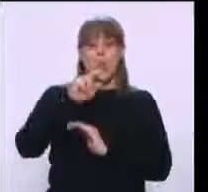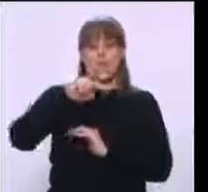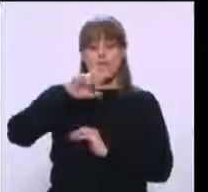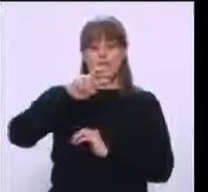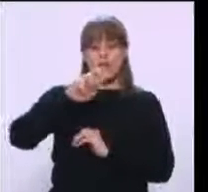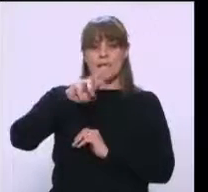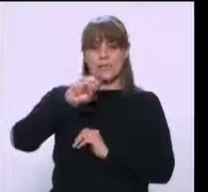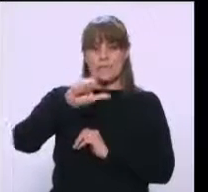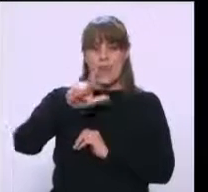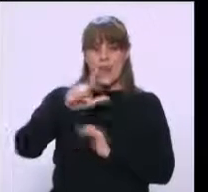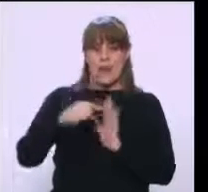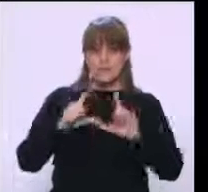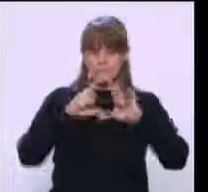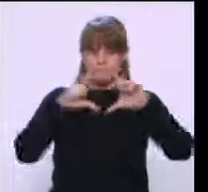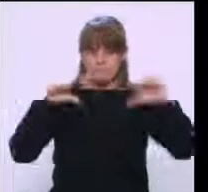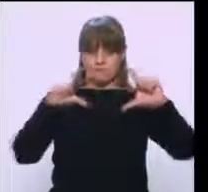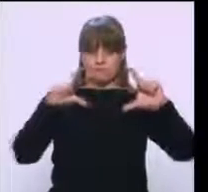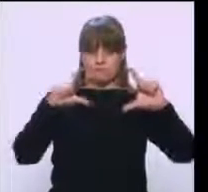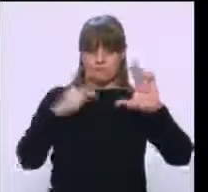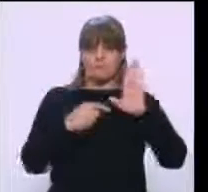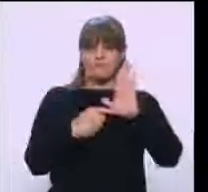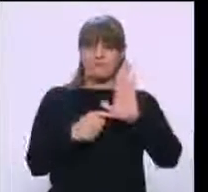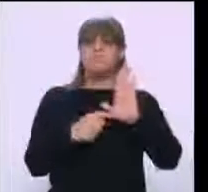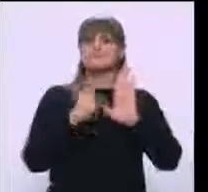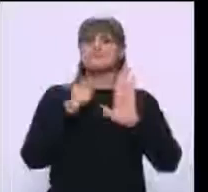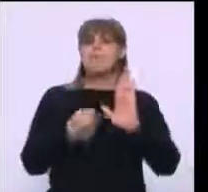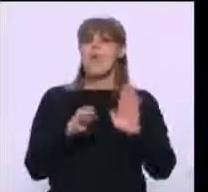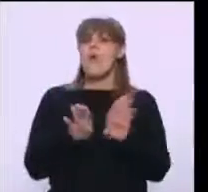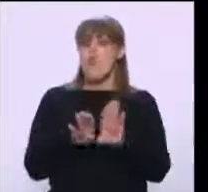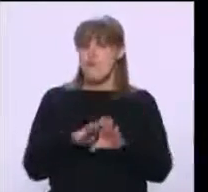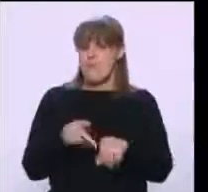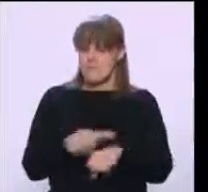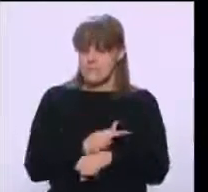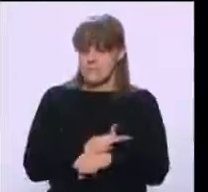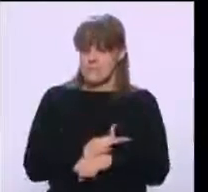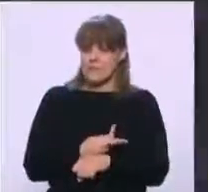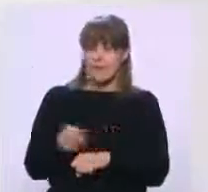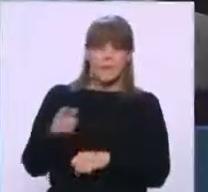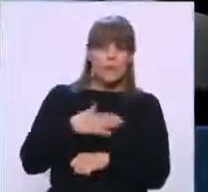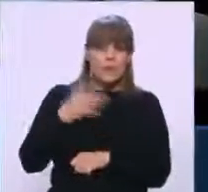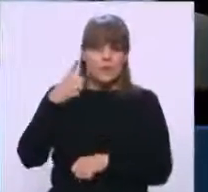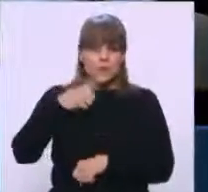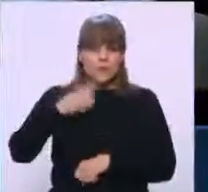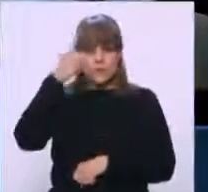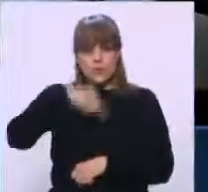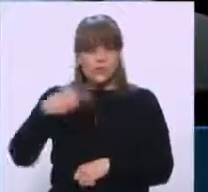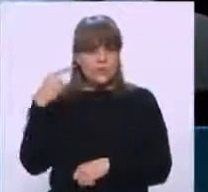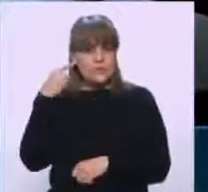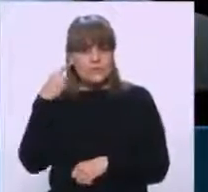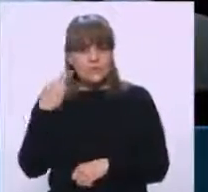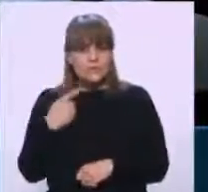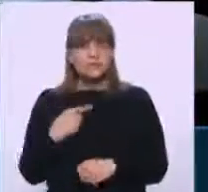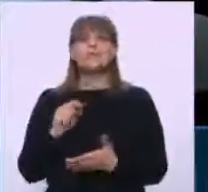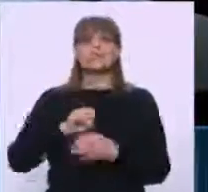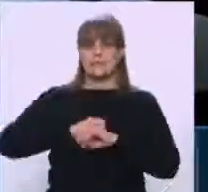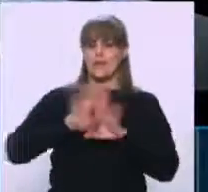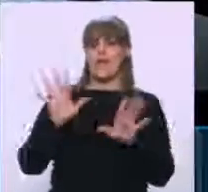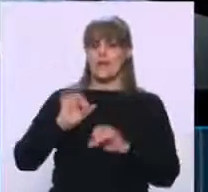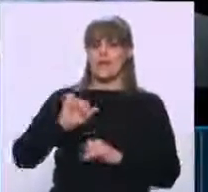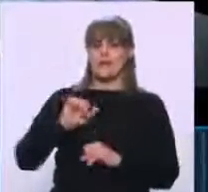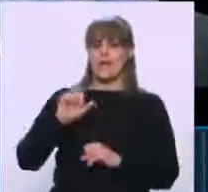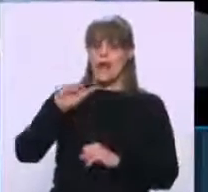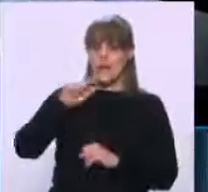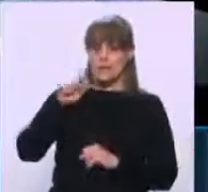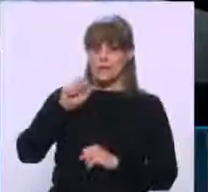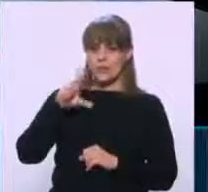es que se dieron las cosas en esa publicación. Arturo, buenas noches, ¿nos escuchas? Sí, claro que sí, Azul, ¿qué